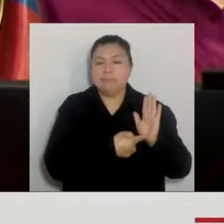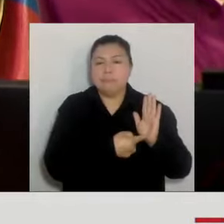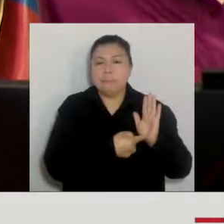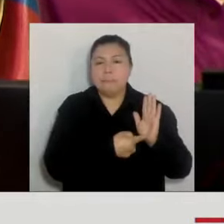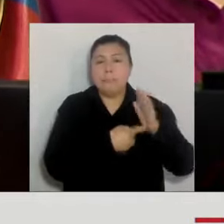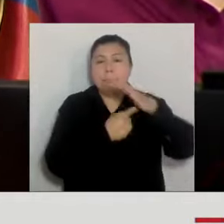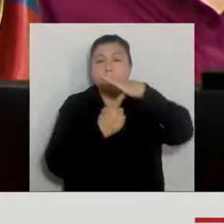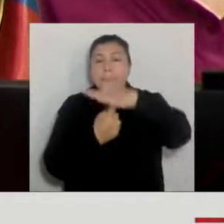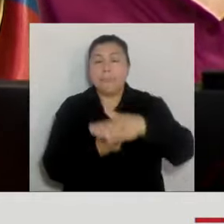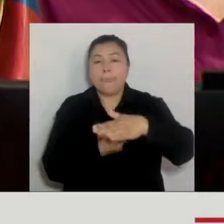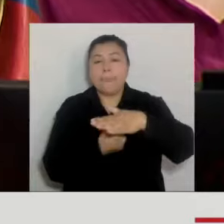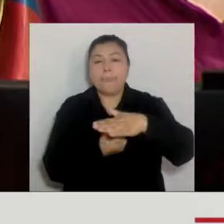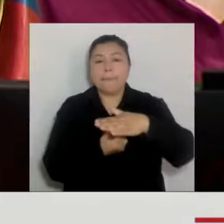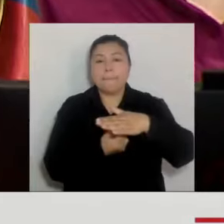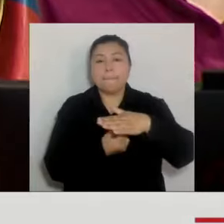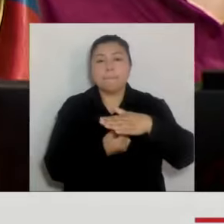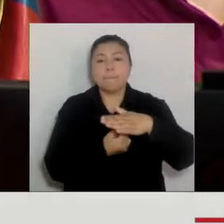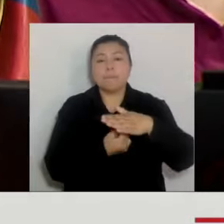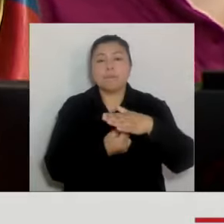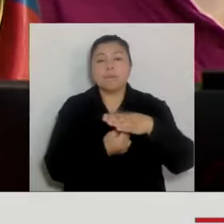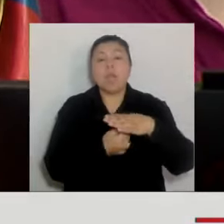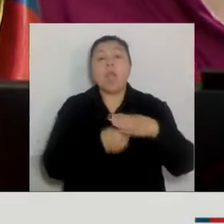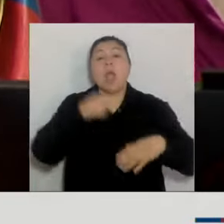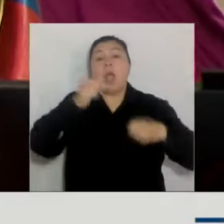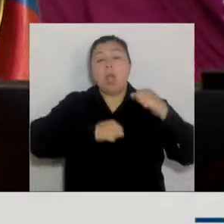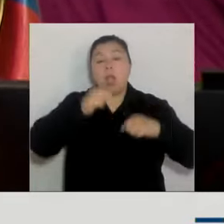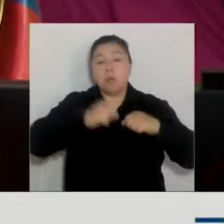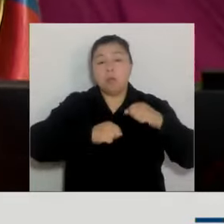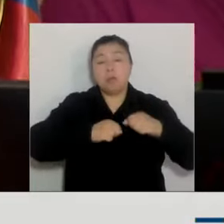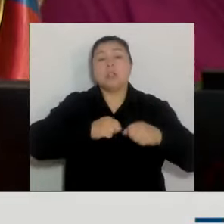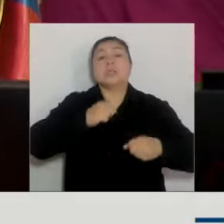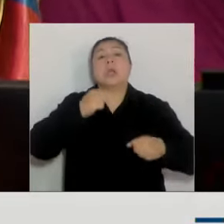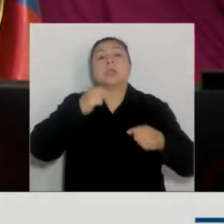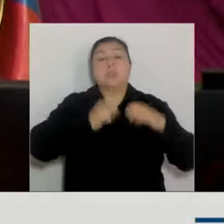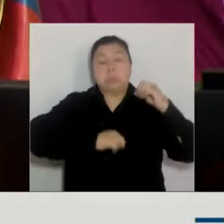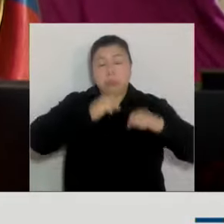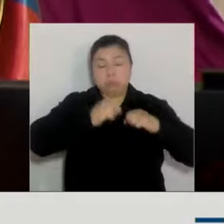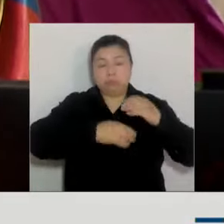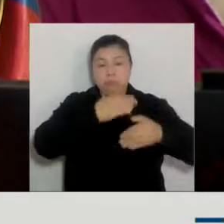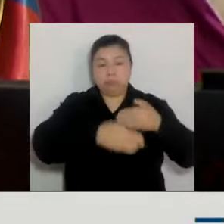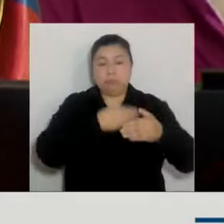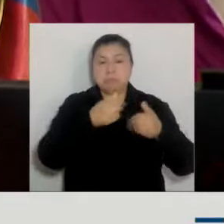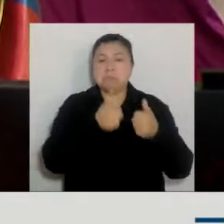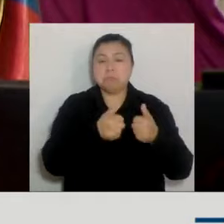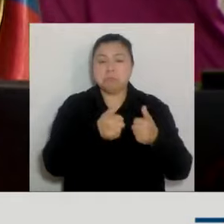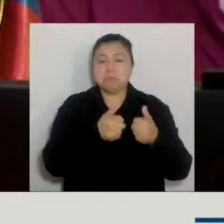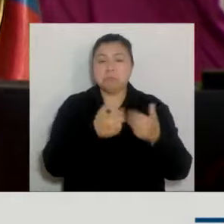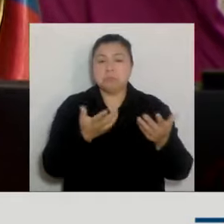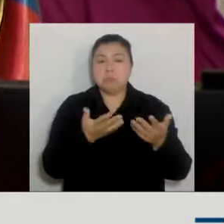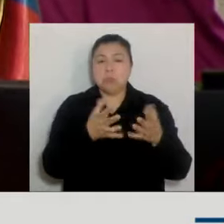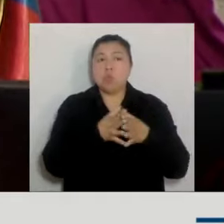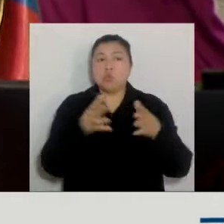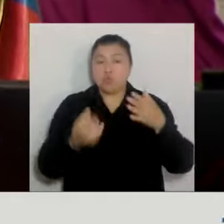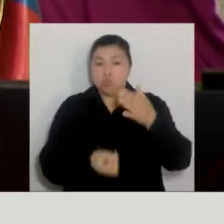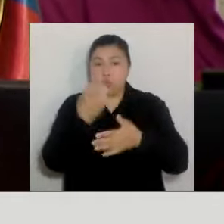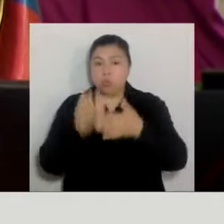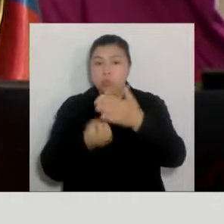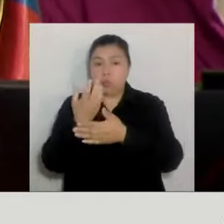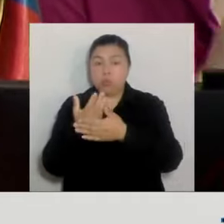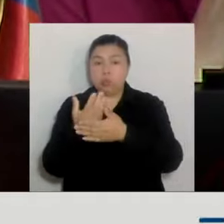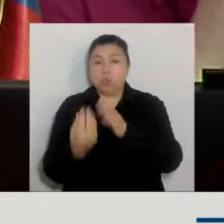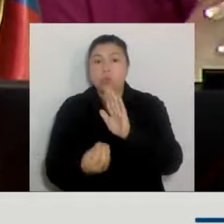eh a sectores productivos importantes eh que están además actuando con con gran Innovación eh incorporando